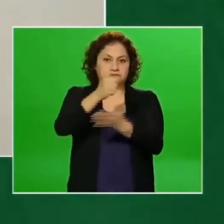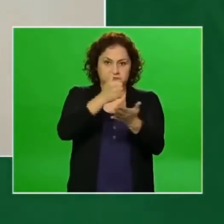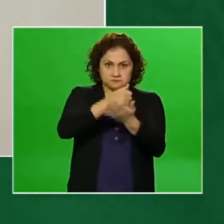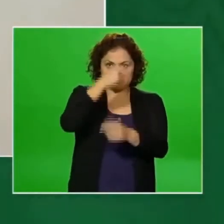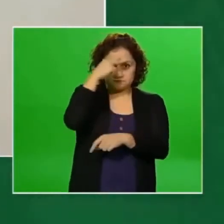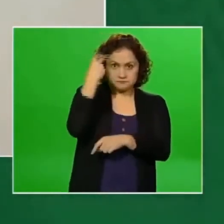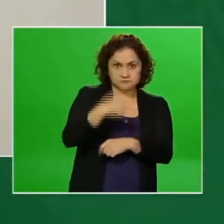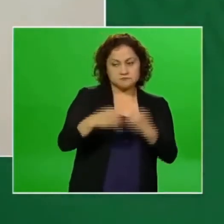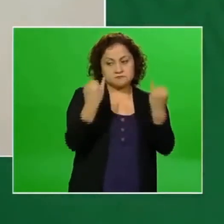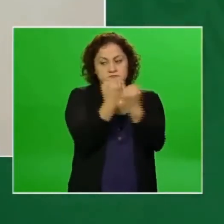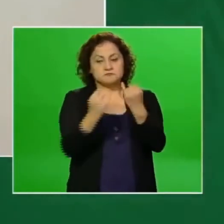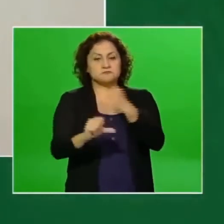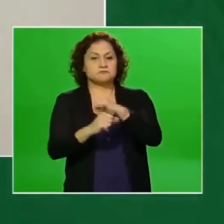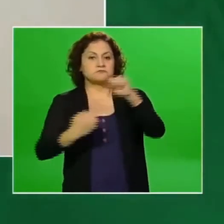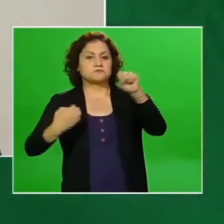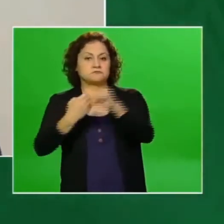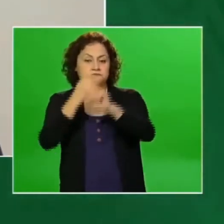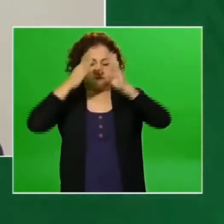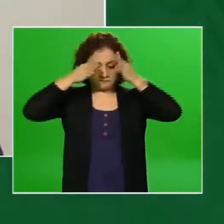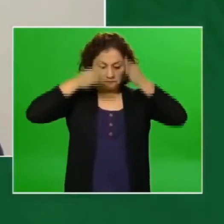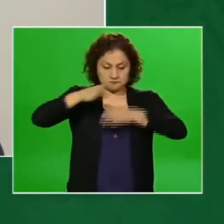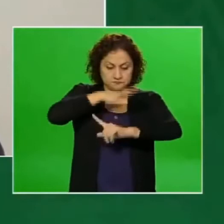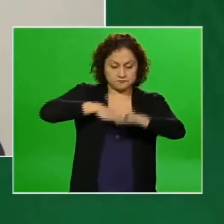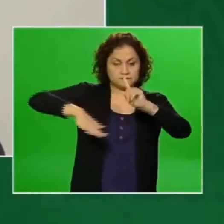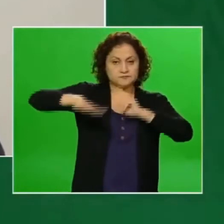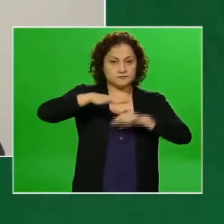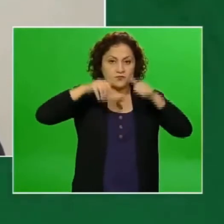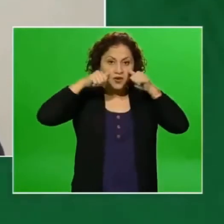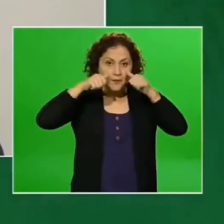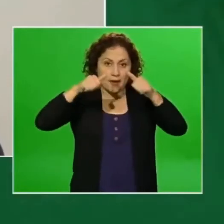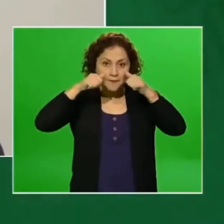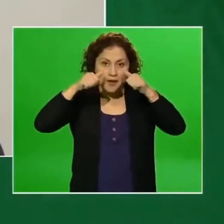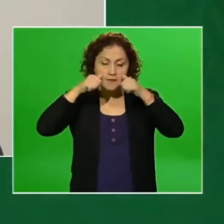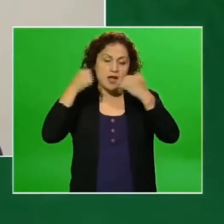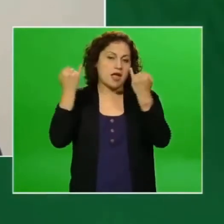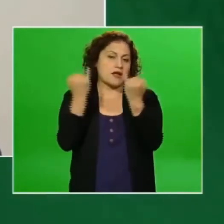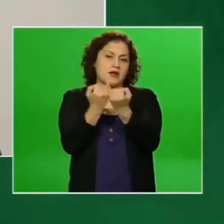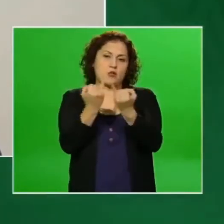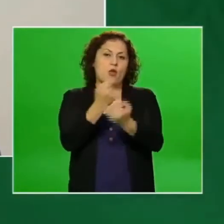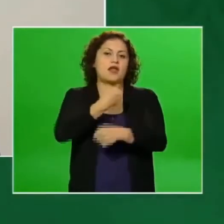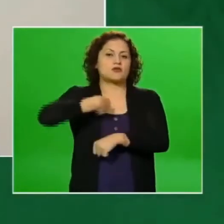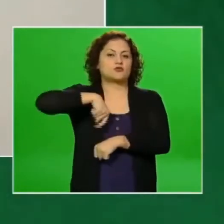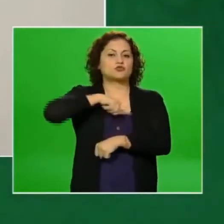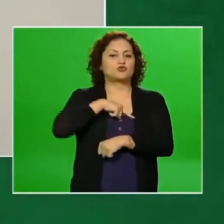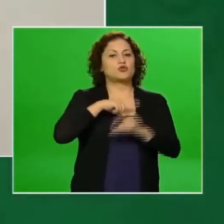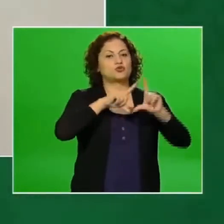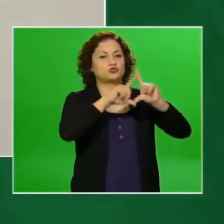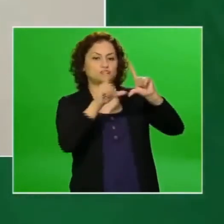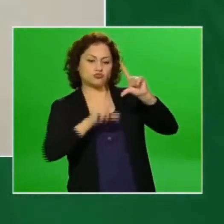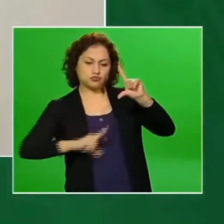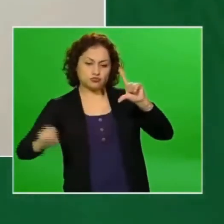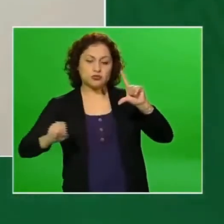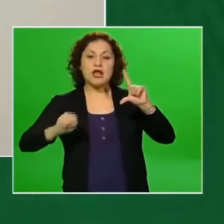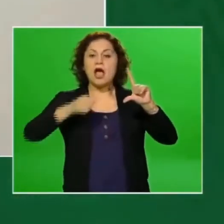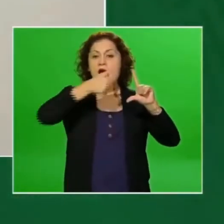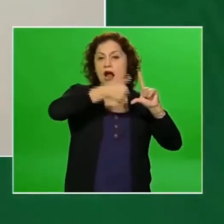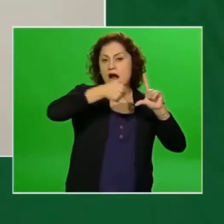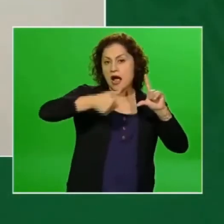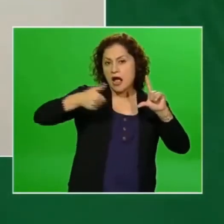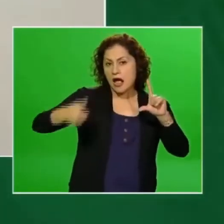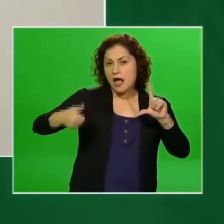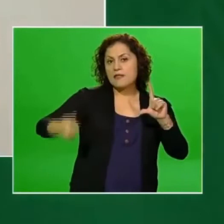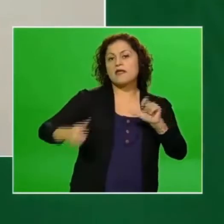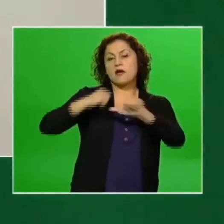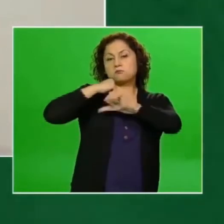entidades federativas dan seguimientos puntuales, diarios, así como nosotros lo hacemos a nivel federal. Ellos lo hacen para sus situaciones